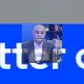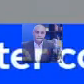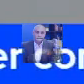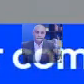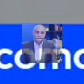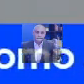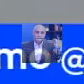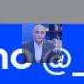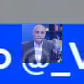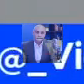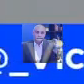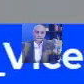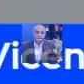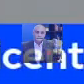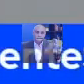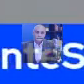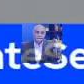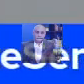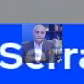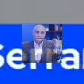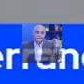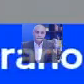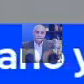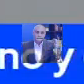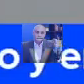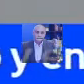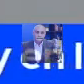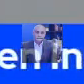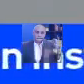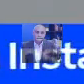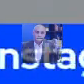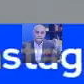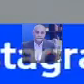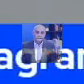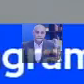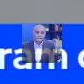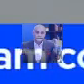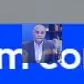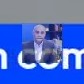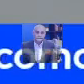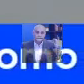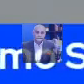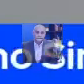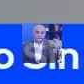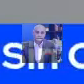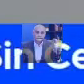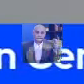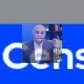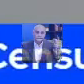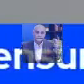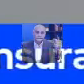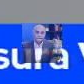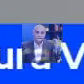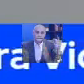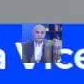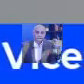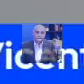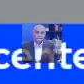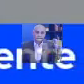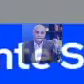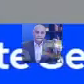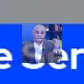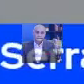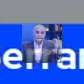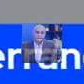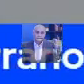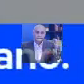hecho gravísimo, durísimo, muy sensible para nuestro país. Por lo tanto,